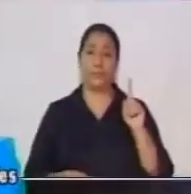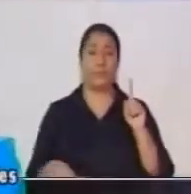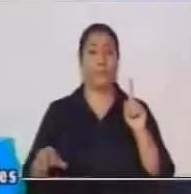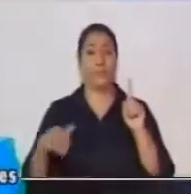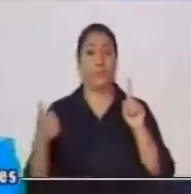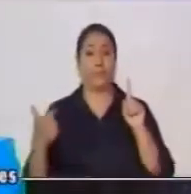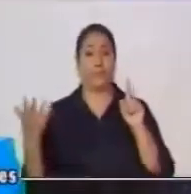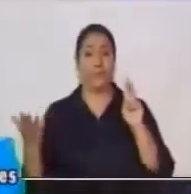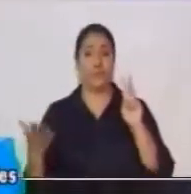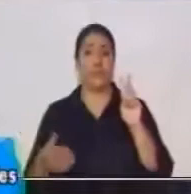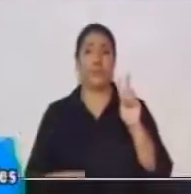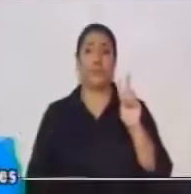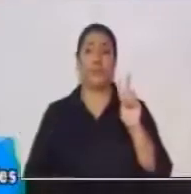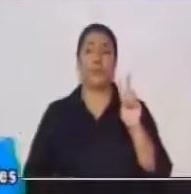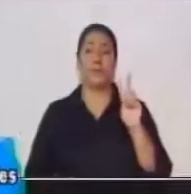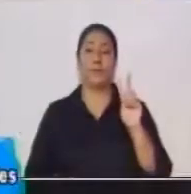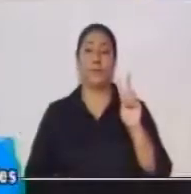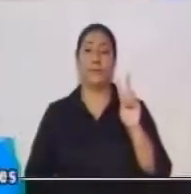2,